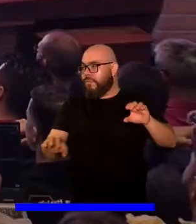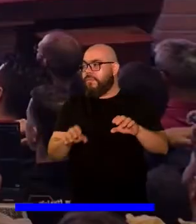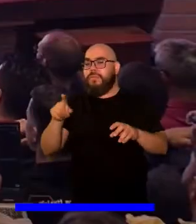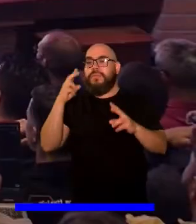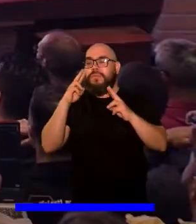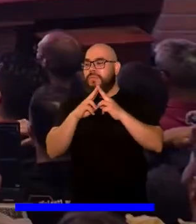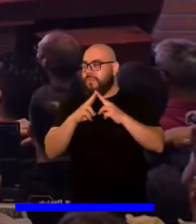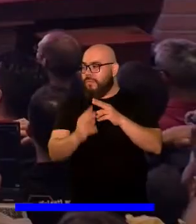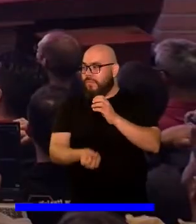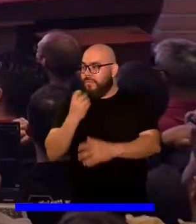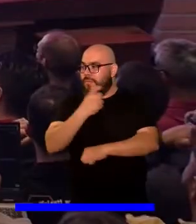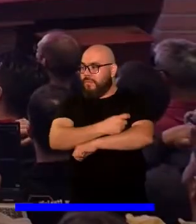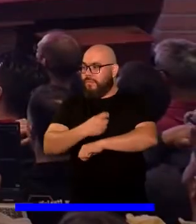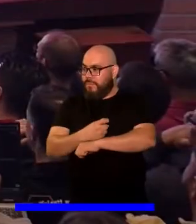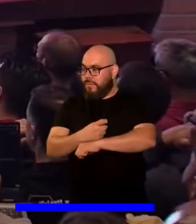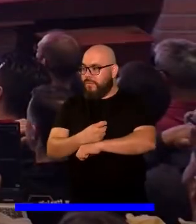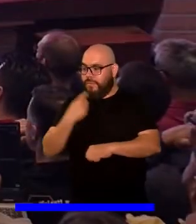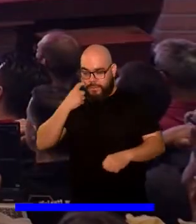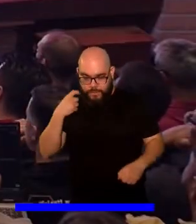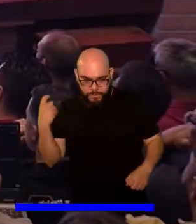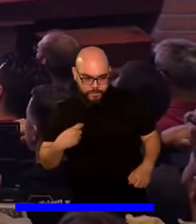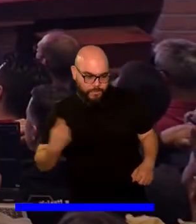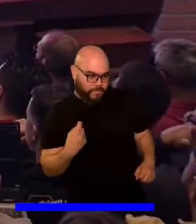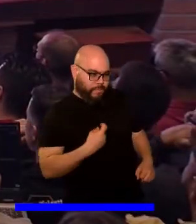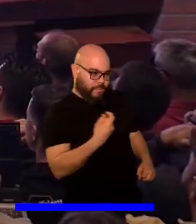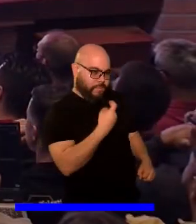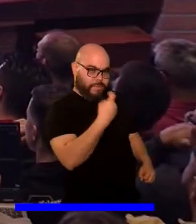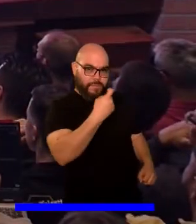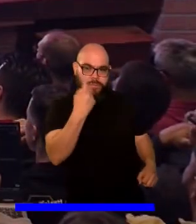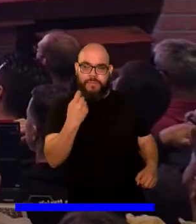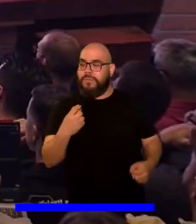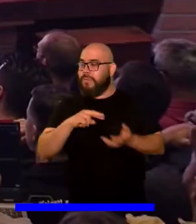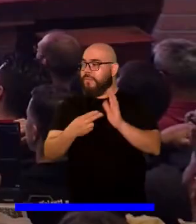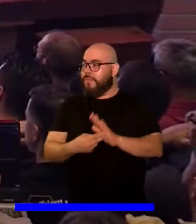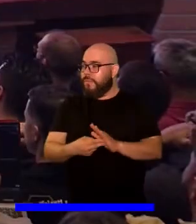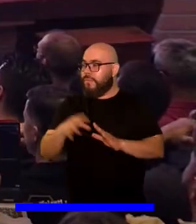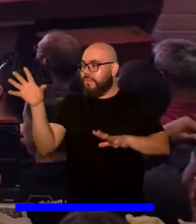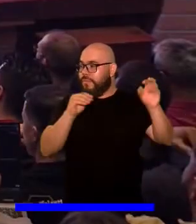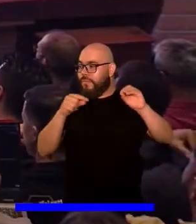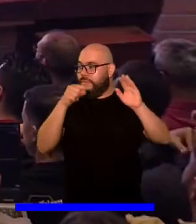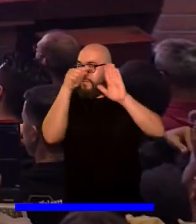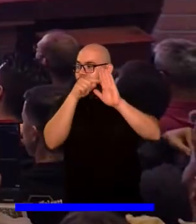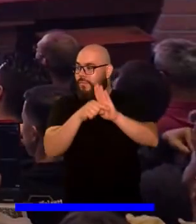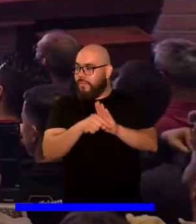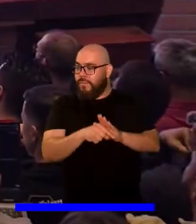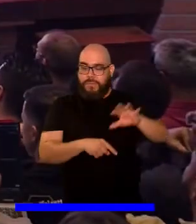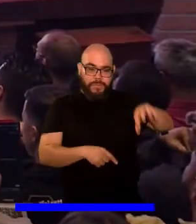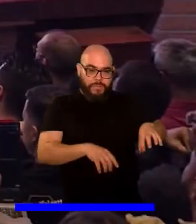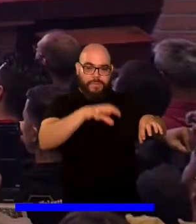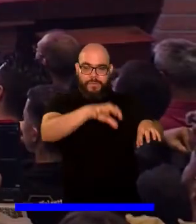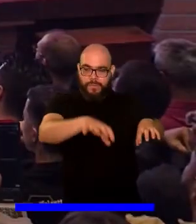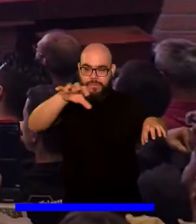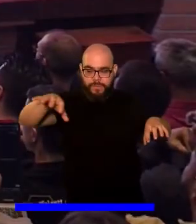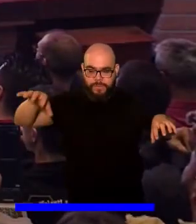de Google. Pero para que ese buscador funcione, como tiene la misión de indexar toda la Internet, se necesita una infraestructura muy grande que